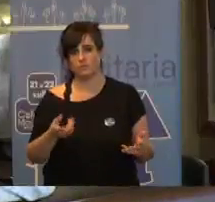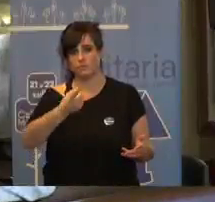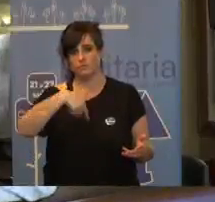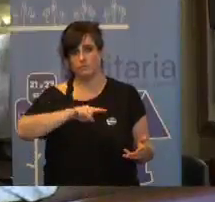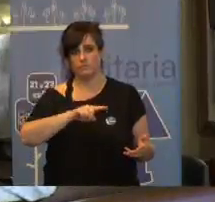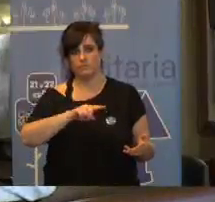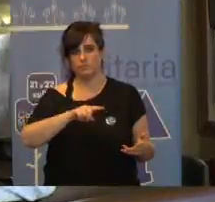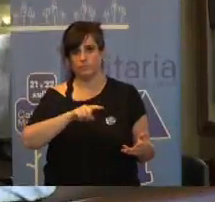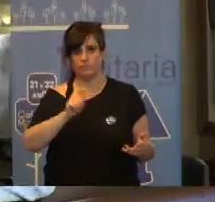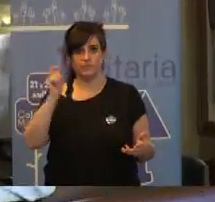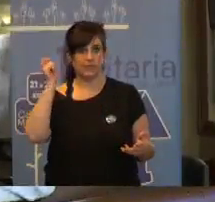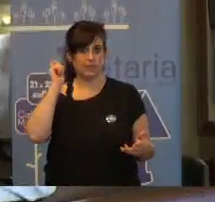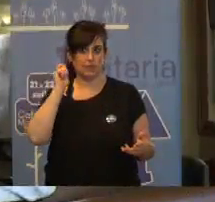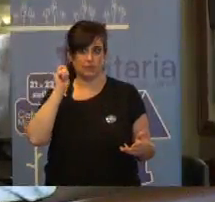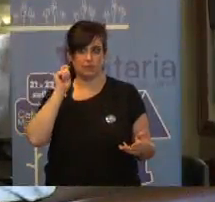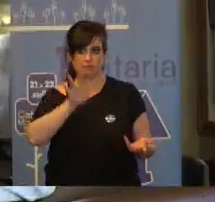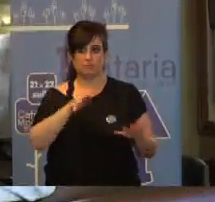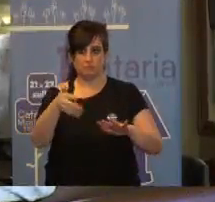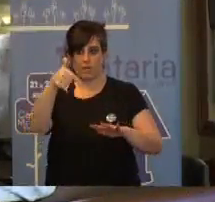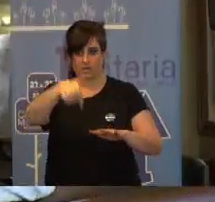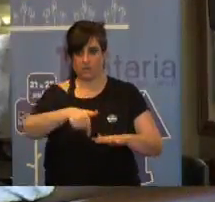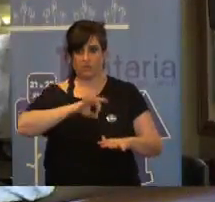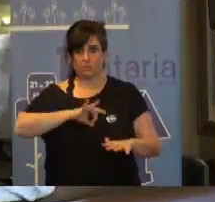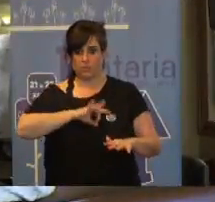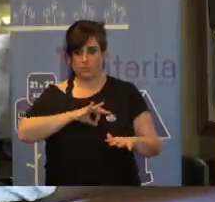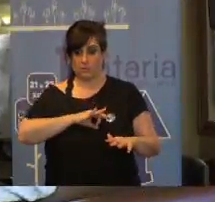renda está sin implantar en Pontevedra, non? Quer dicir, nos,